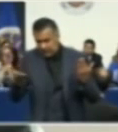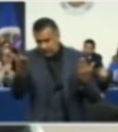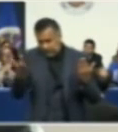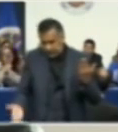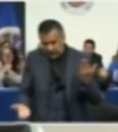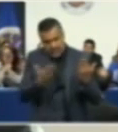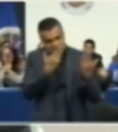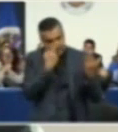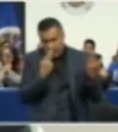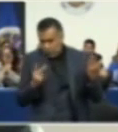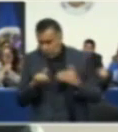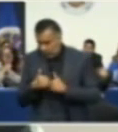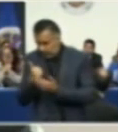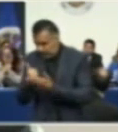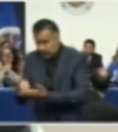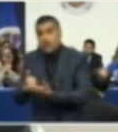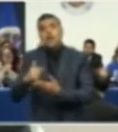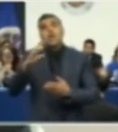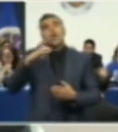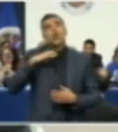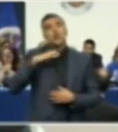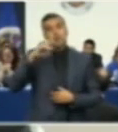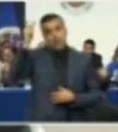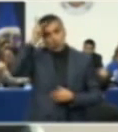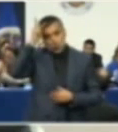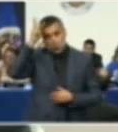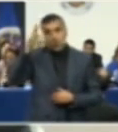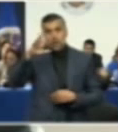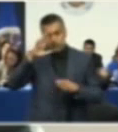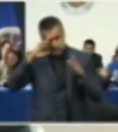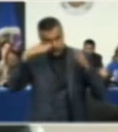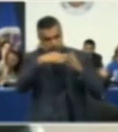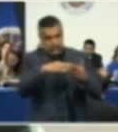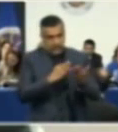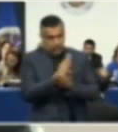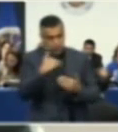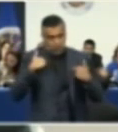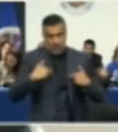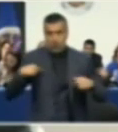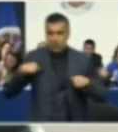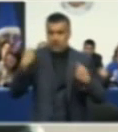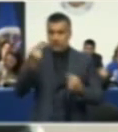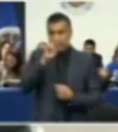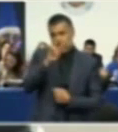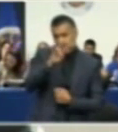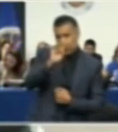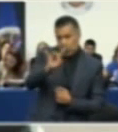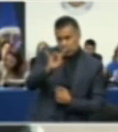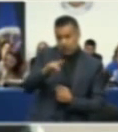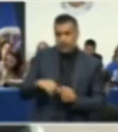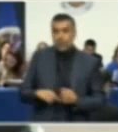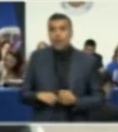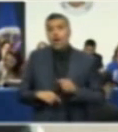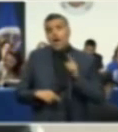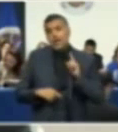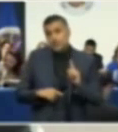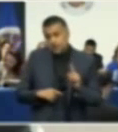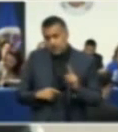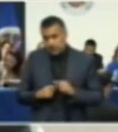obligado. El Perú es parte de la Convención Americana sobre Derechos Humanos desde el año 78.